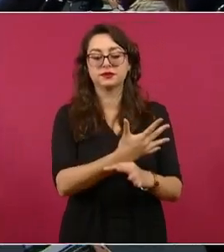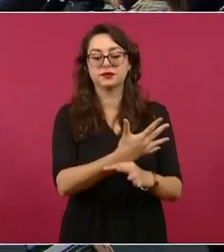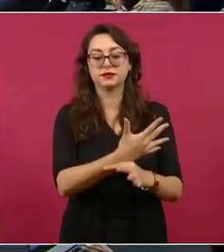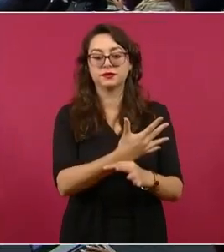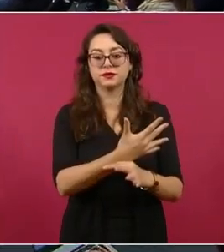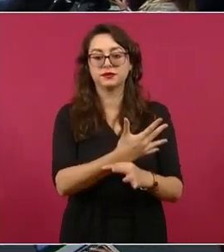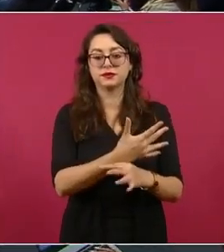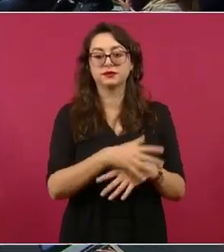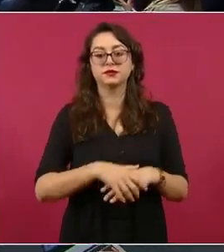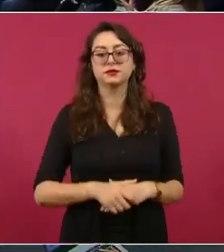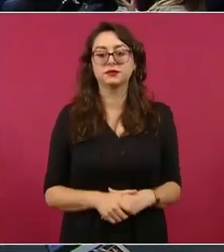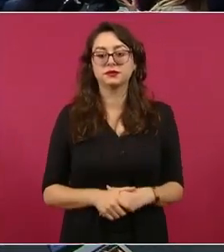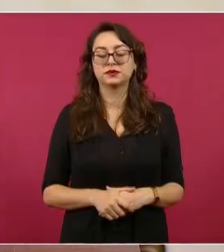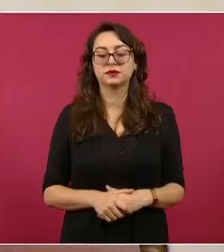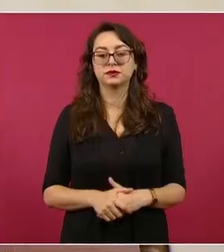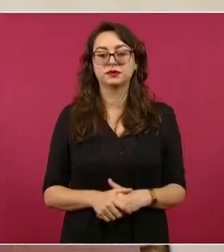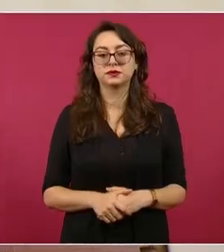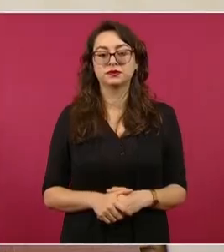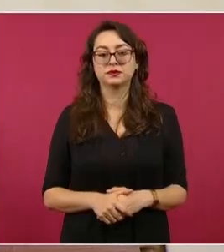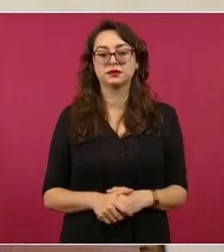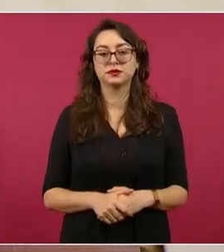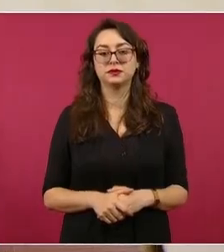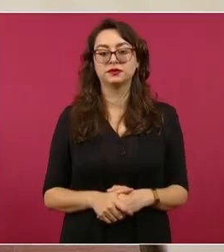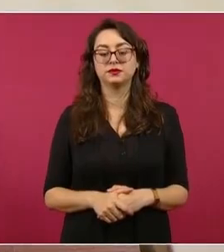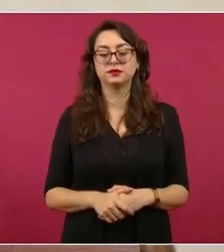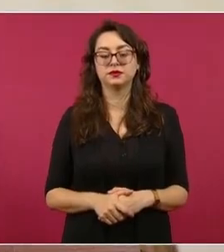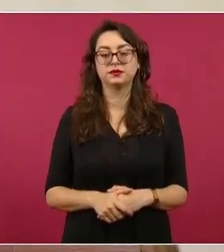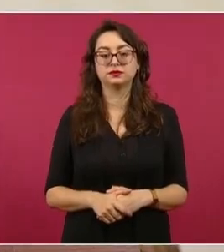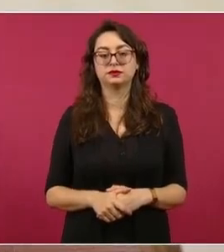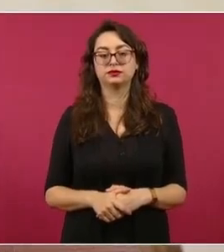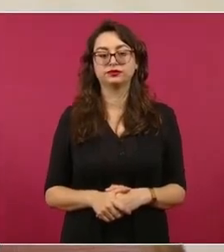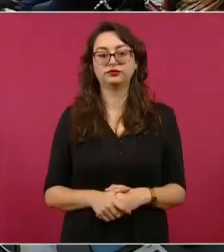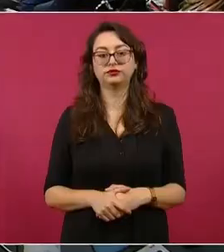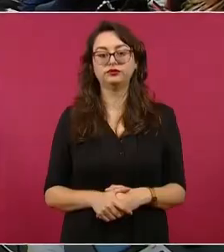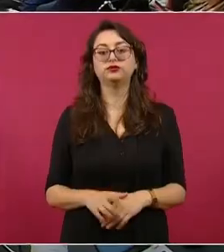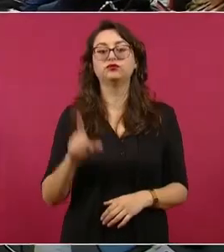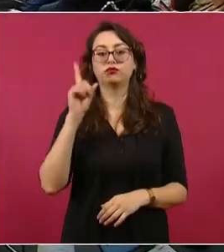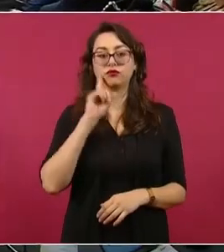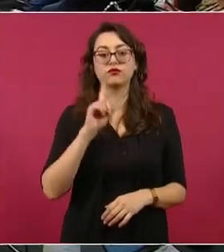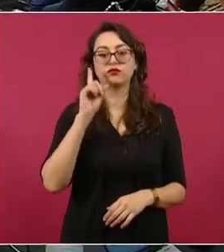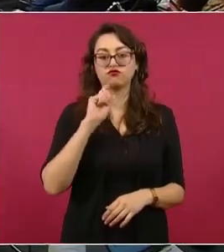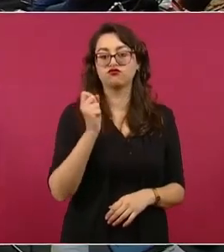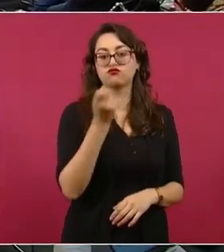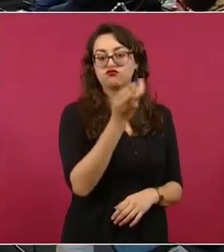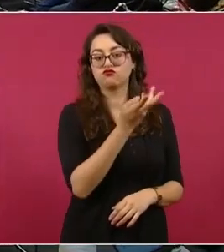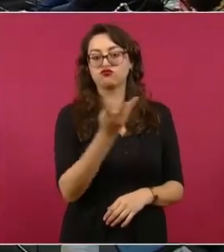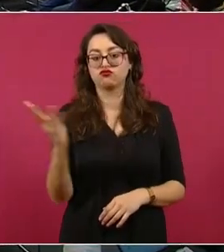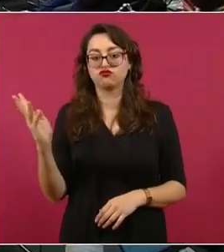era meritorio y en efecto el que 10 mujeres…